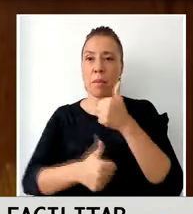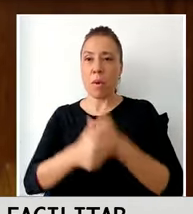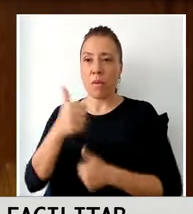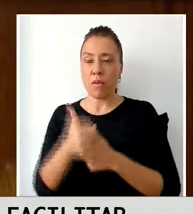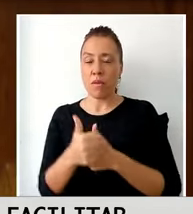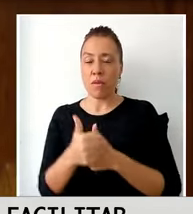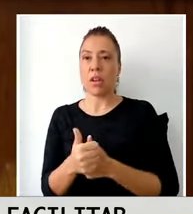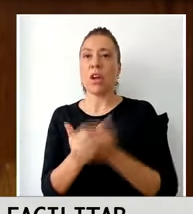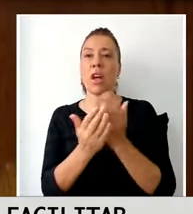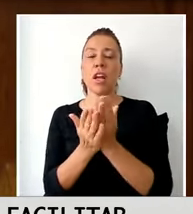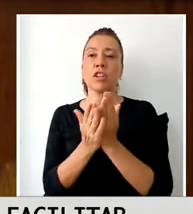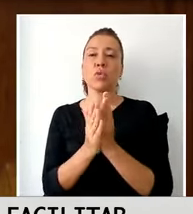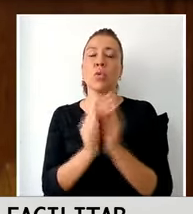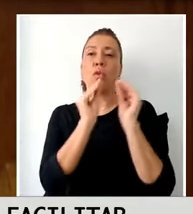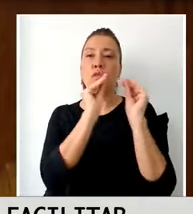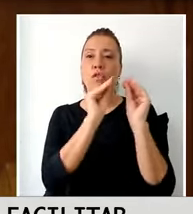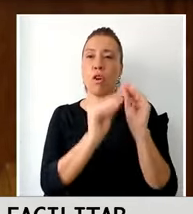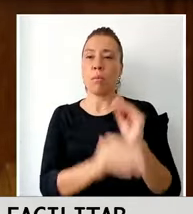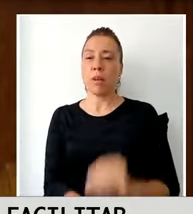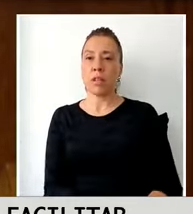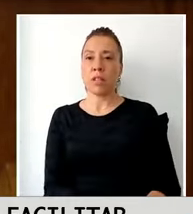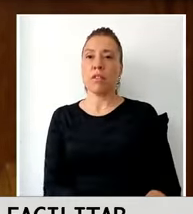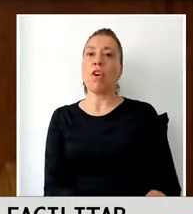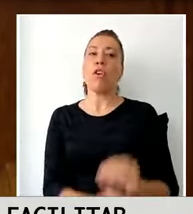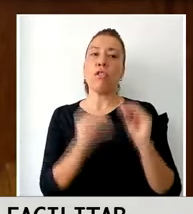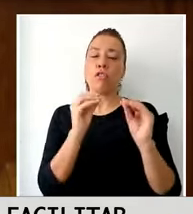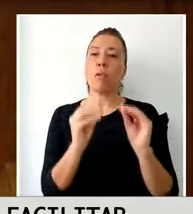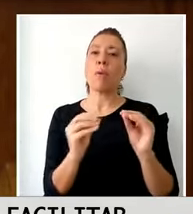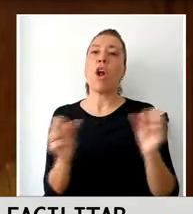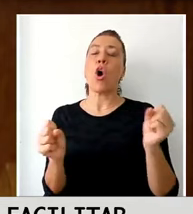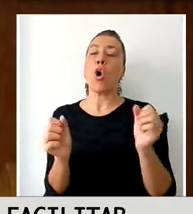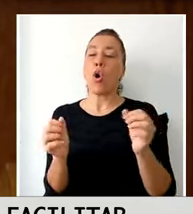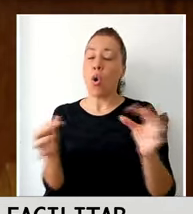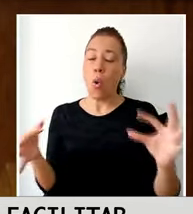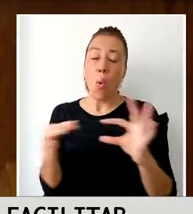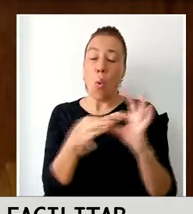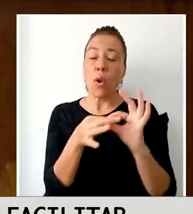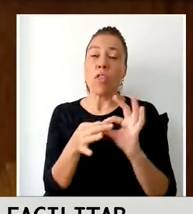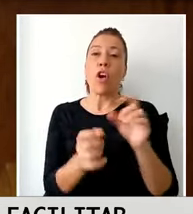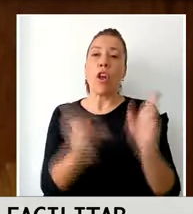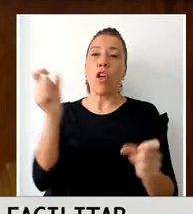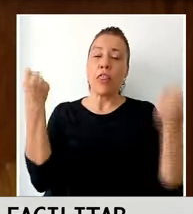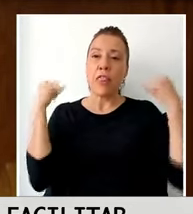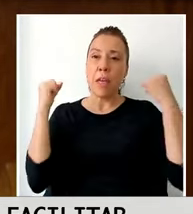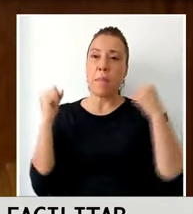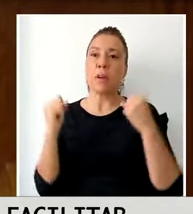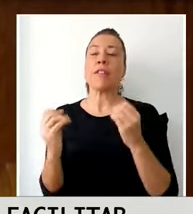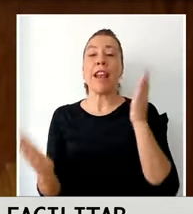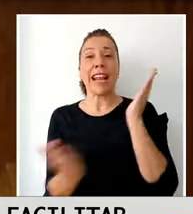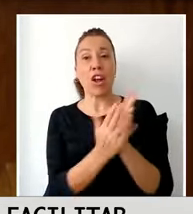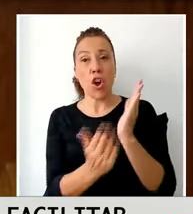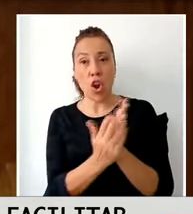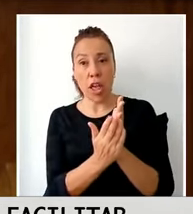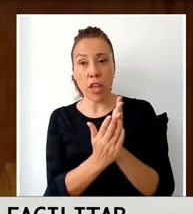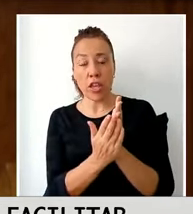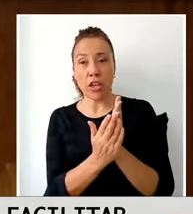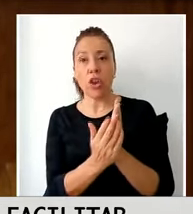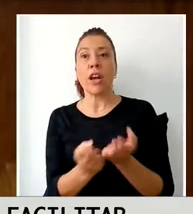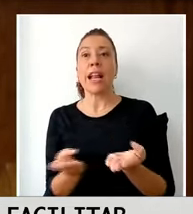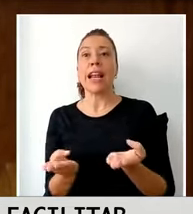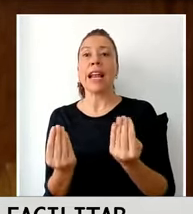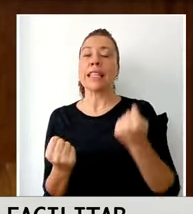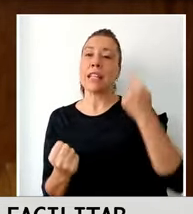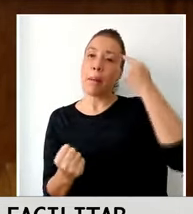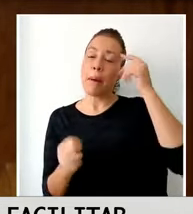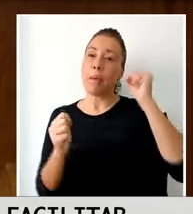formativos y formar de manera conjunta nuestros deportistas en la base académica que necesitan para alcanzar